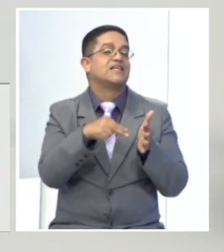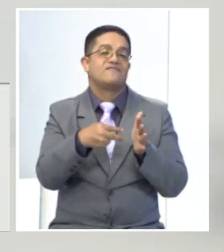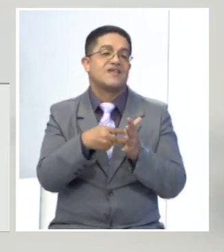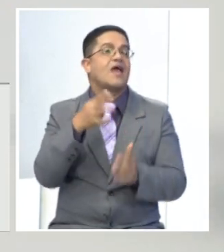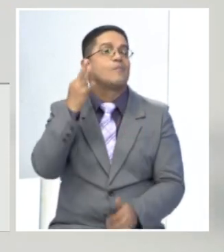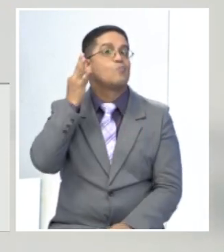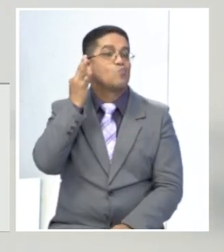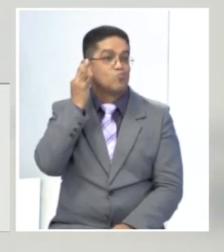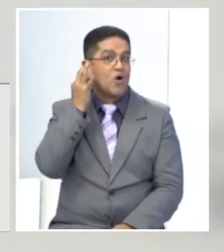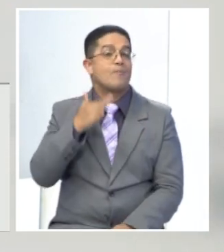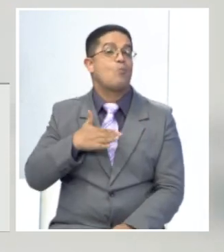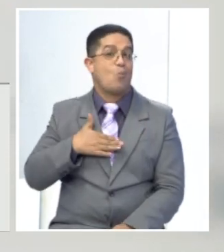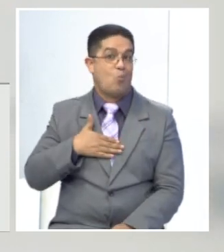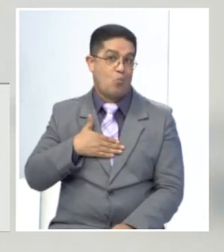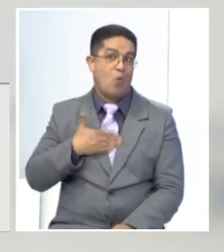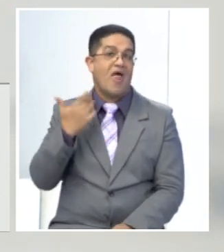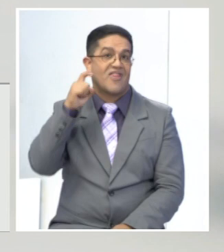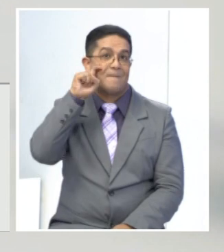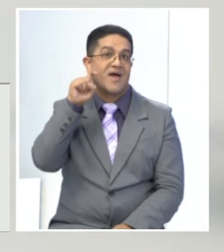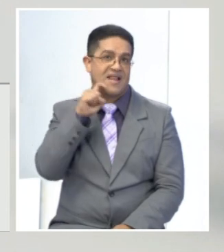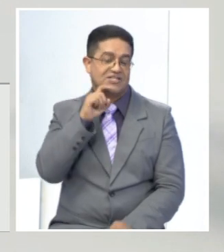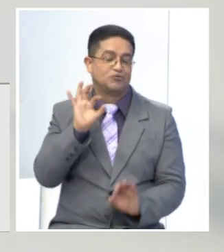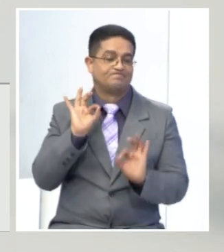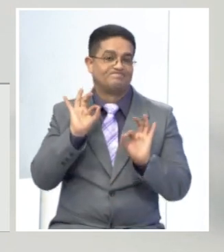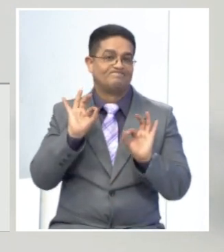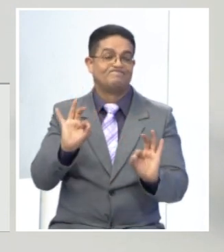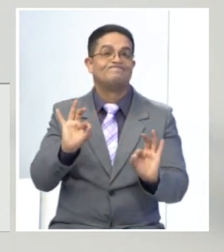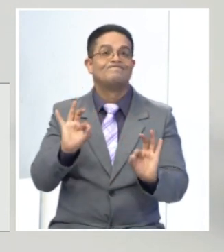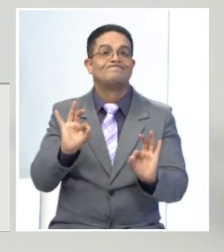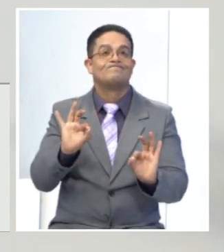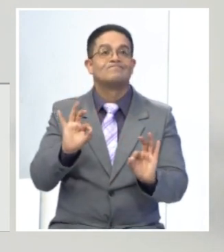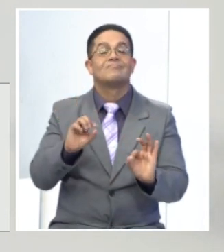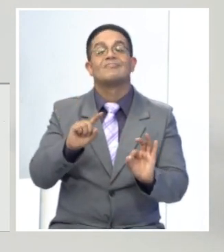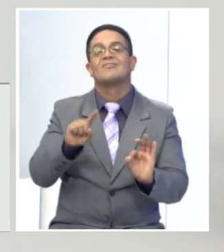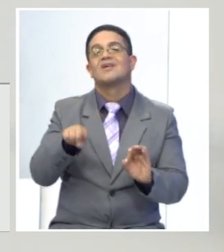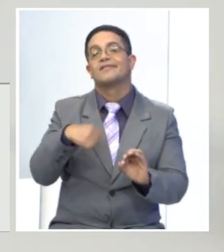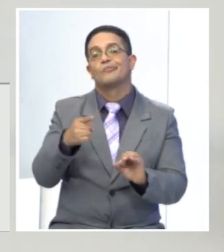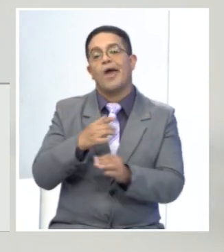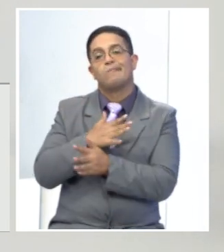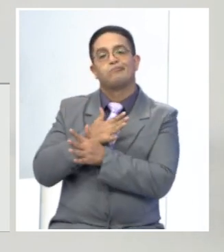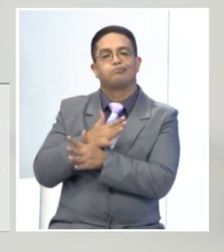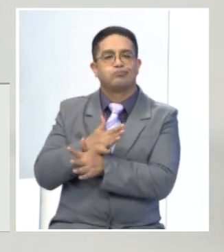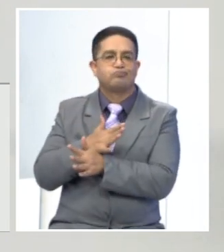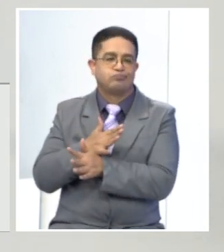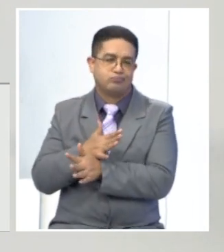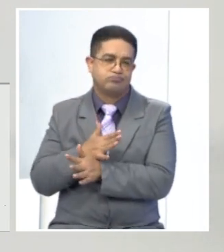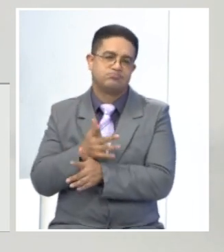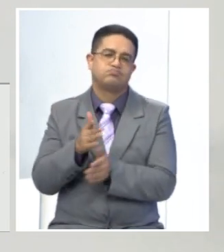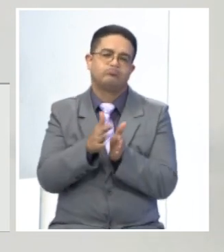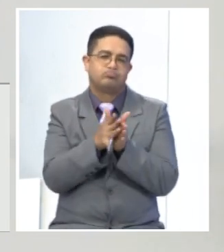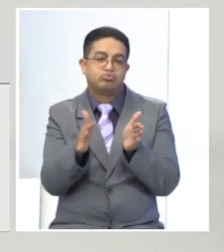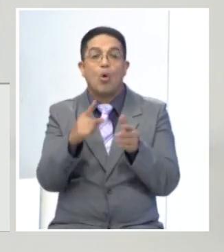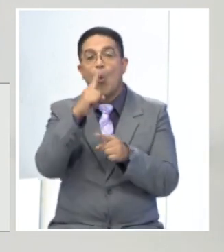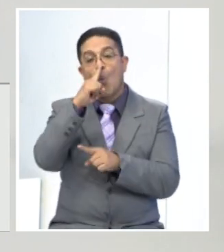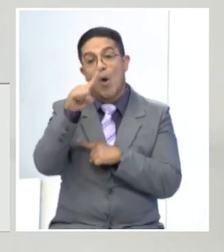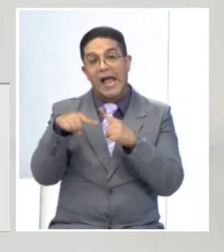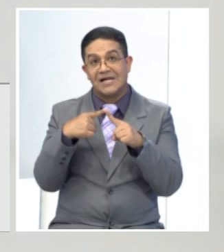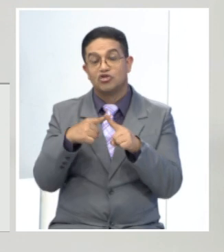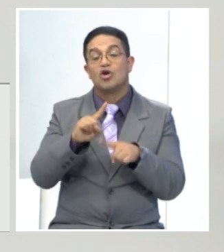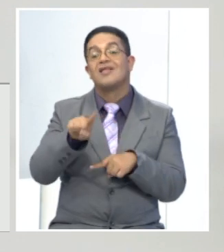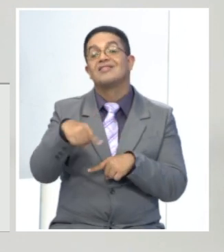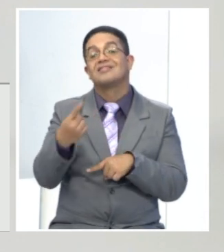imposibilidad de obtener una prueba positiva de embarazo que signifique un bebé en casa después de relaciones sin protección durante un año. Después